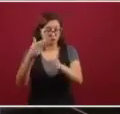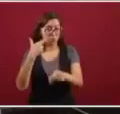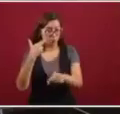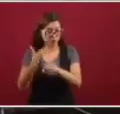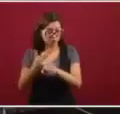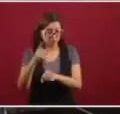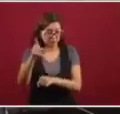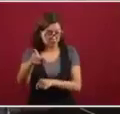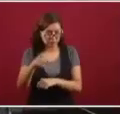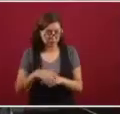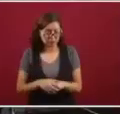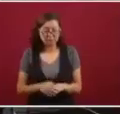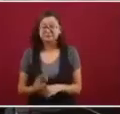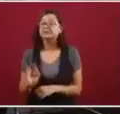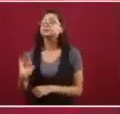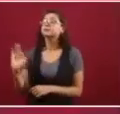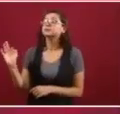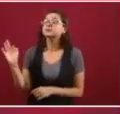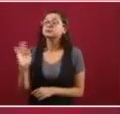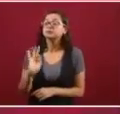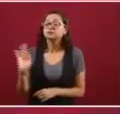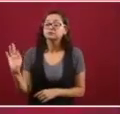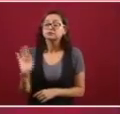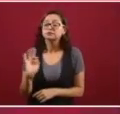caso? Es probable, porque